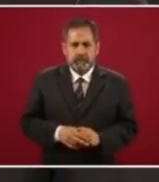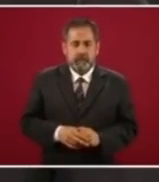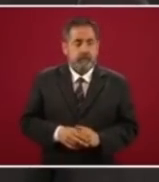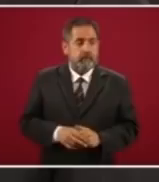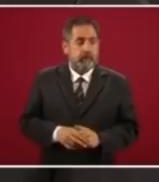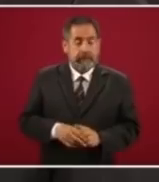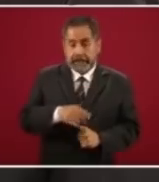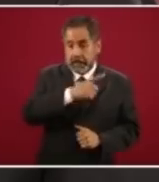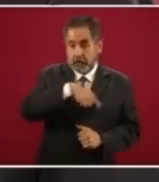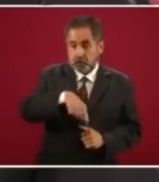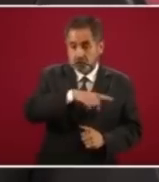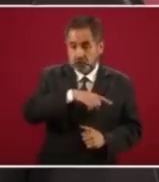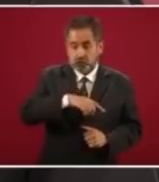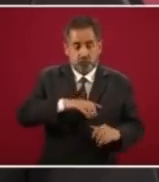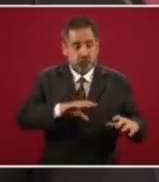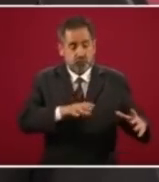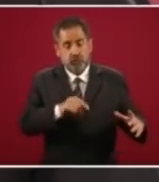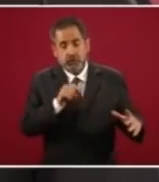Ellos